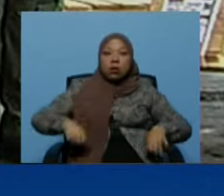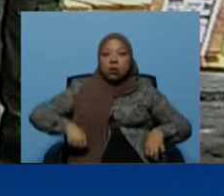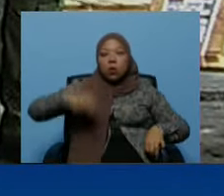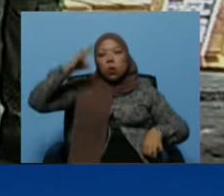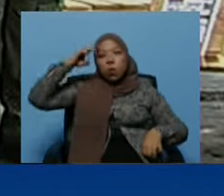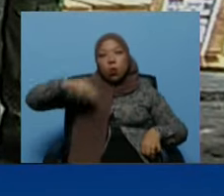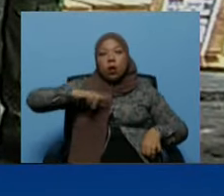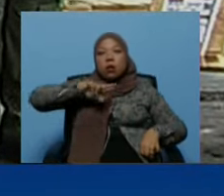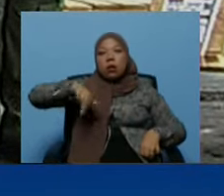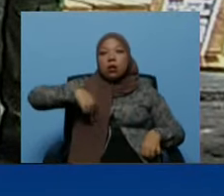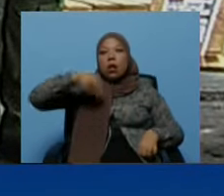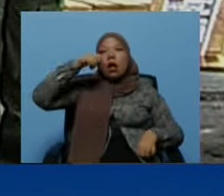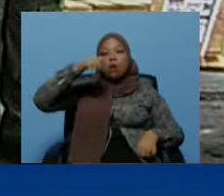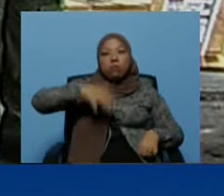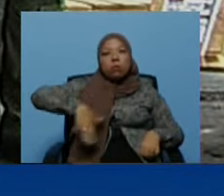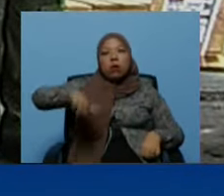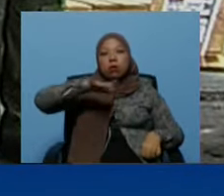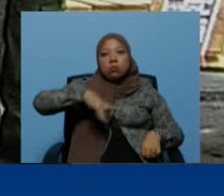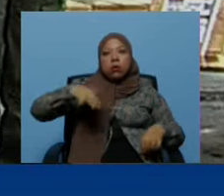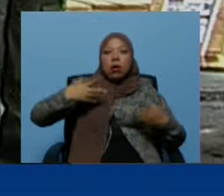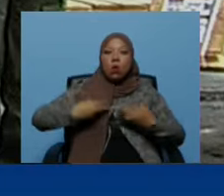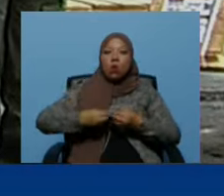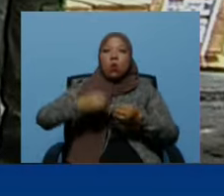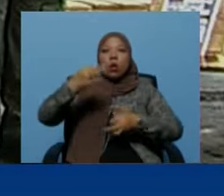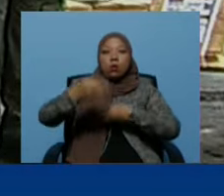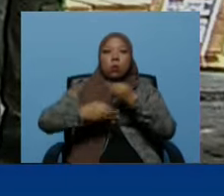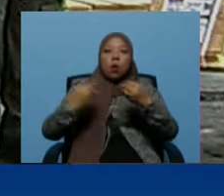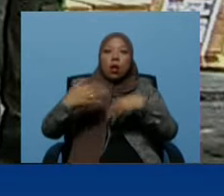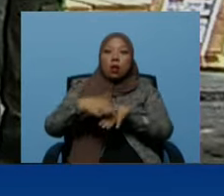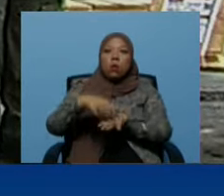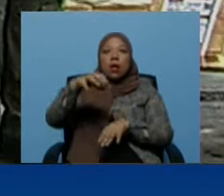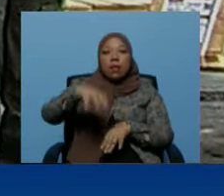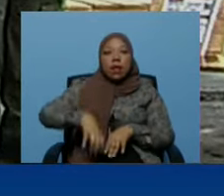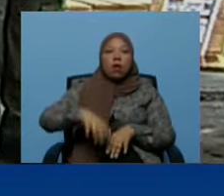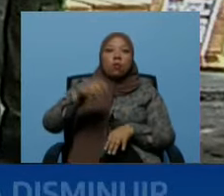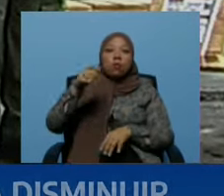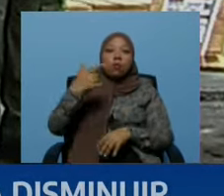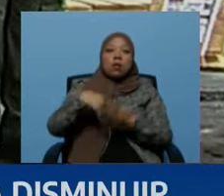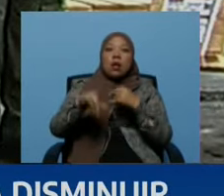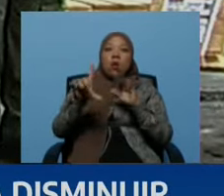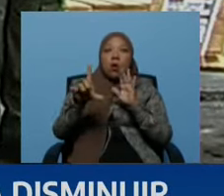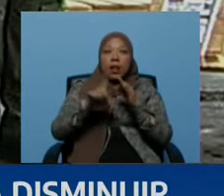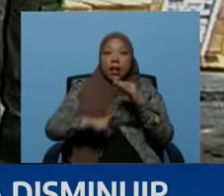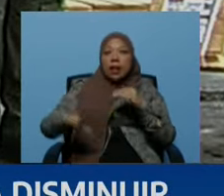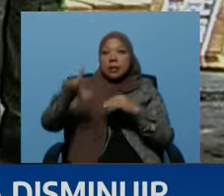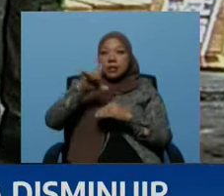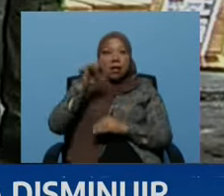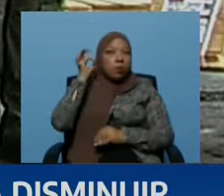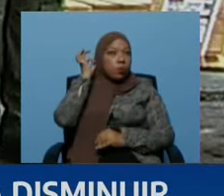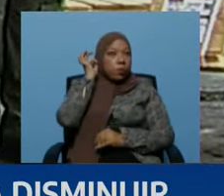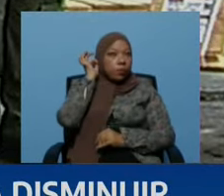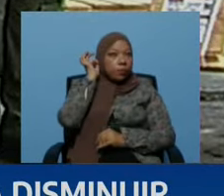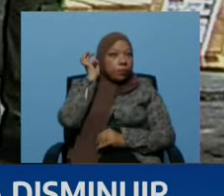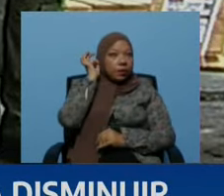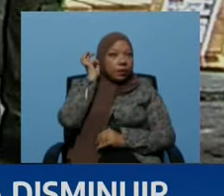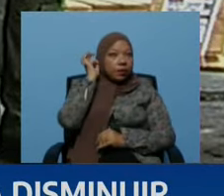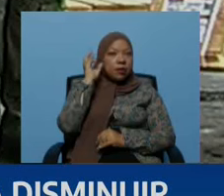nacional de la Guardia del Pueblo, acompañado de mis oficiales integrantes del Estado Mayor, la licenciada Marielis